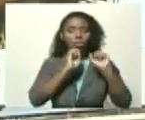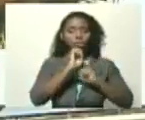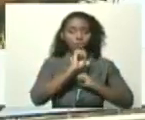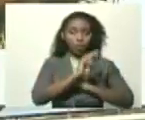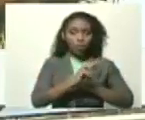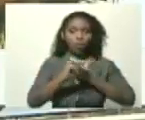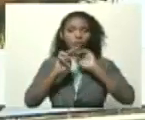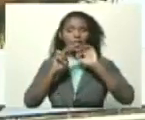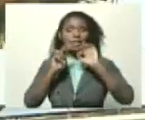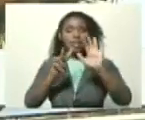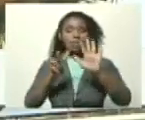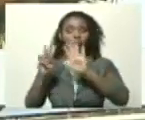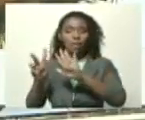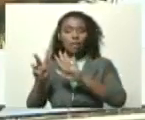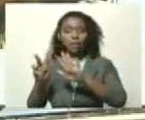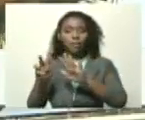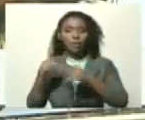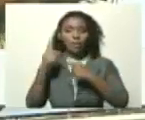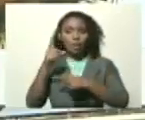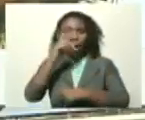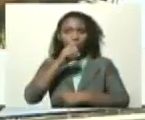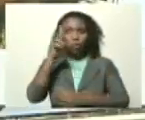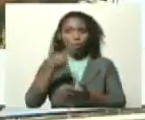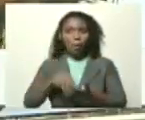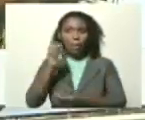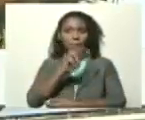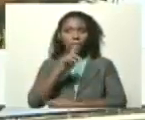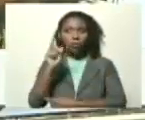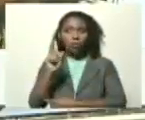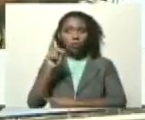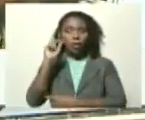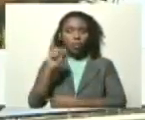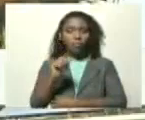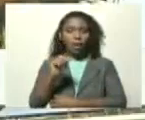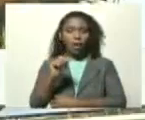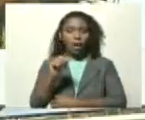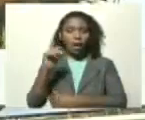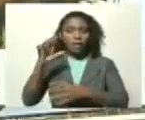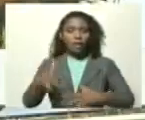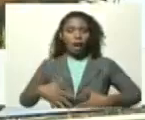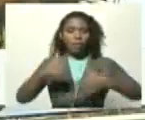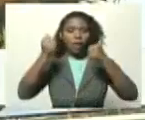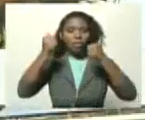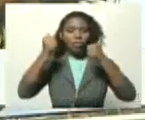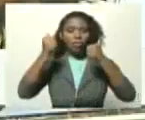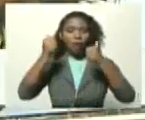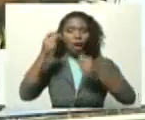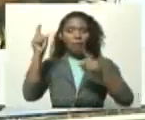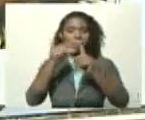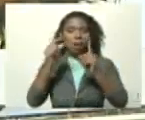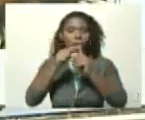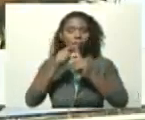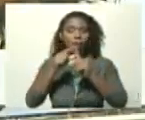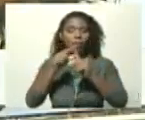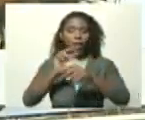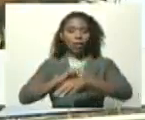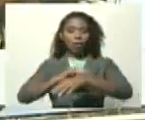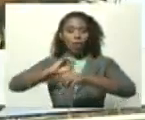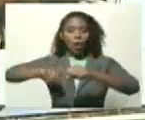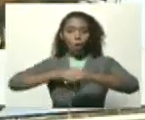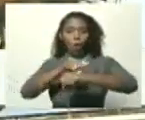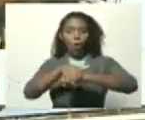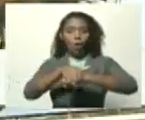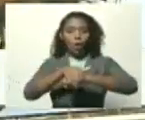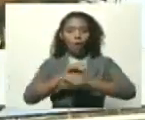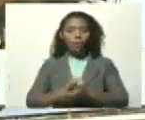277 desde el año 2021. También el rescatando las palabras del doctor Jorge